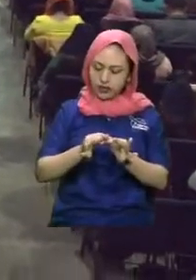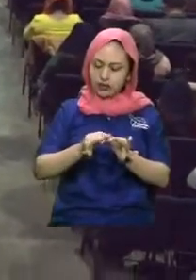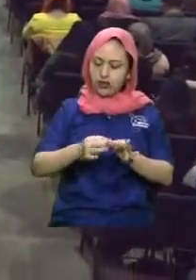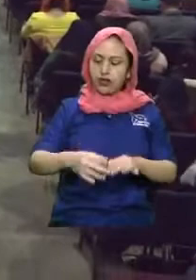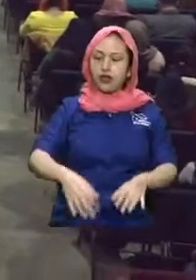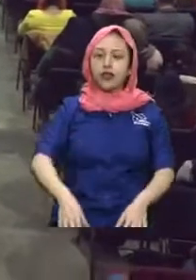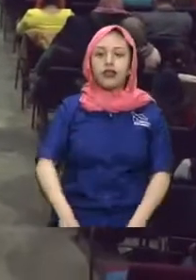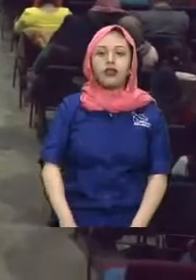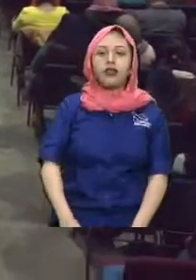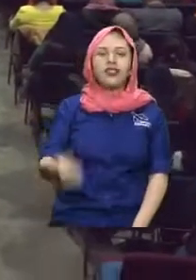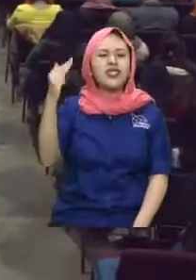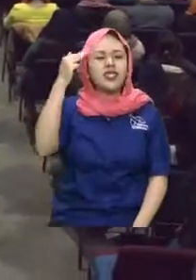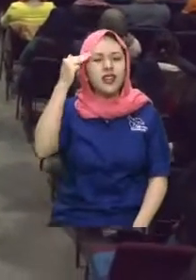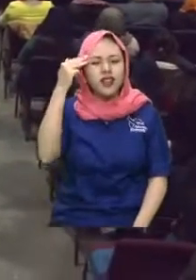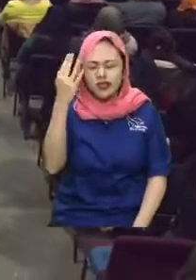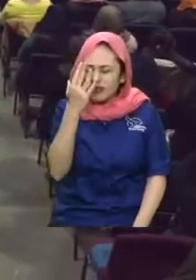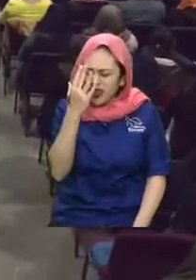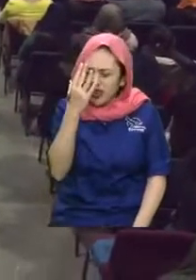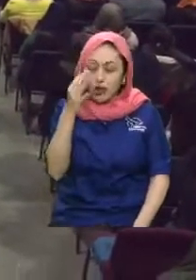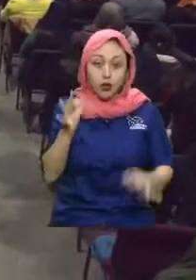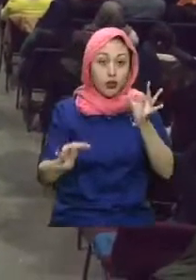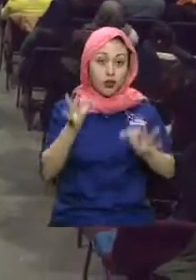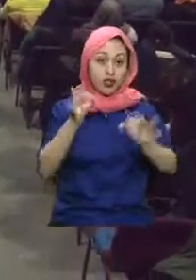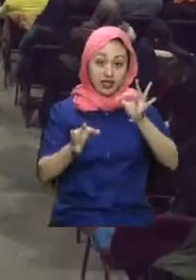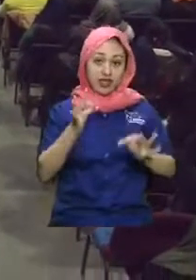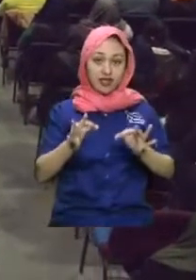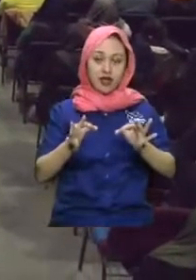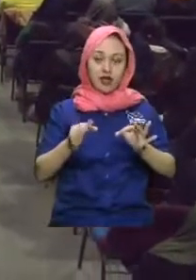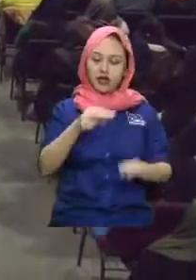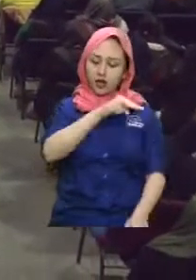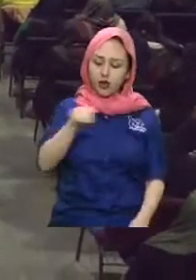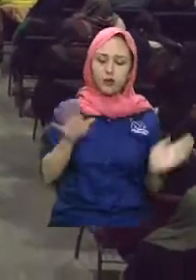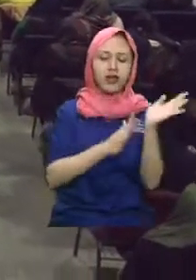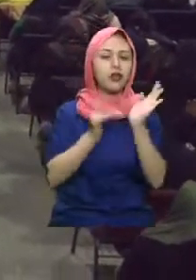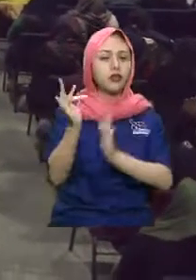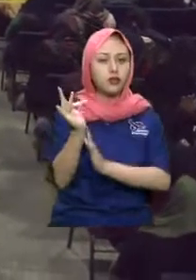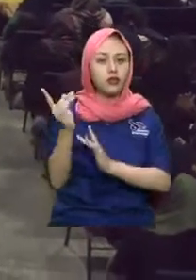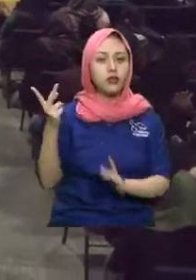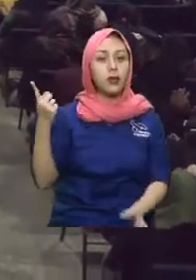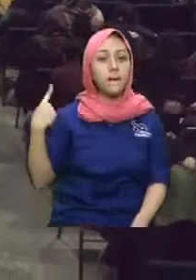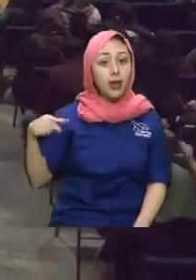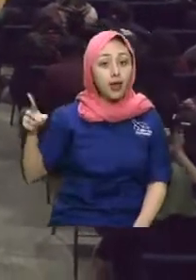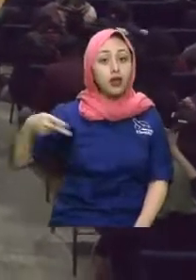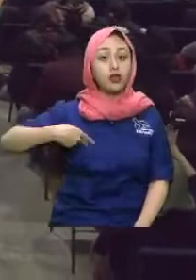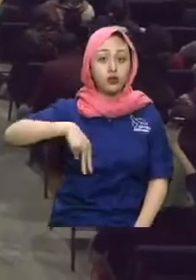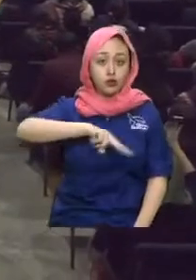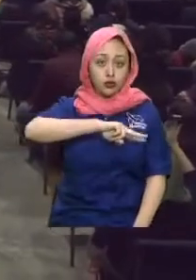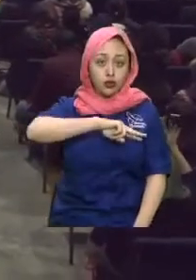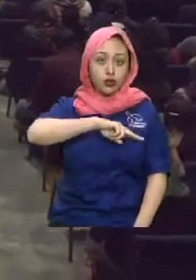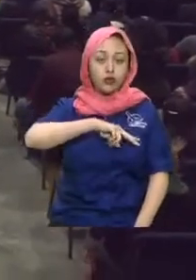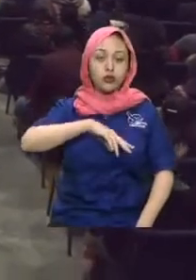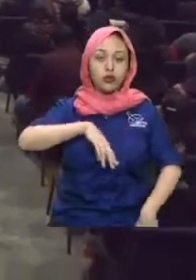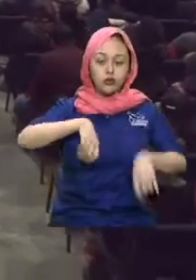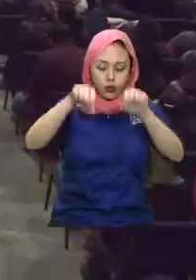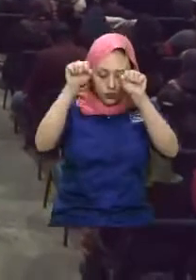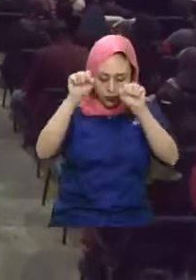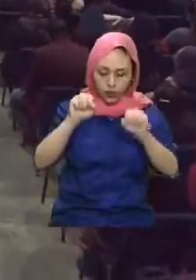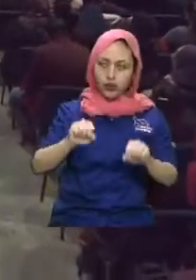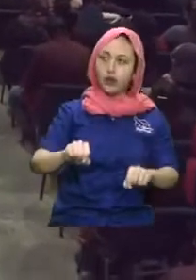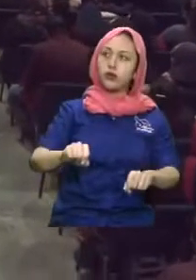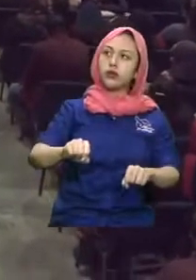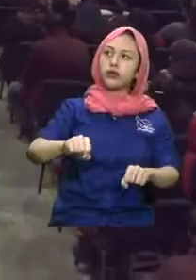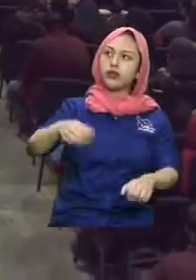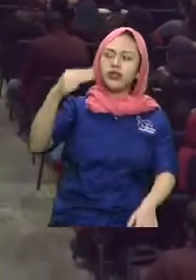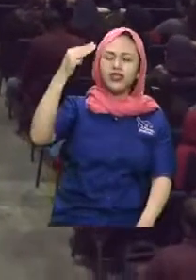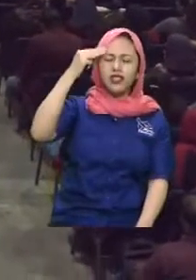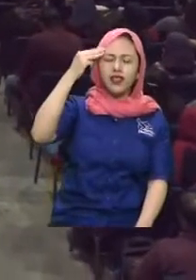pecado, justicia y juicio, en el nombre de Jesús, para que nosotros podamos pues adjuntarnos a lo que tú piensas, Señor,